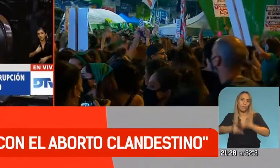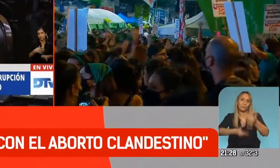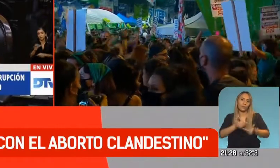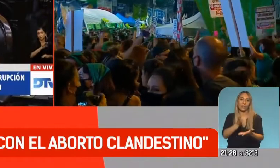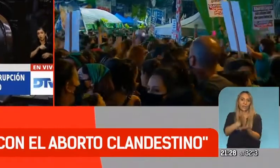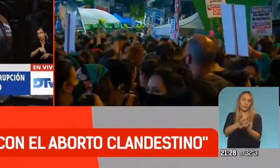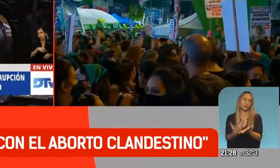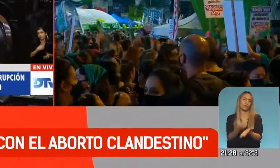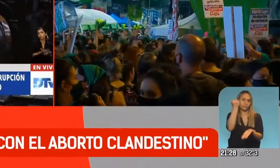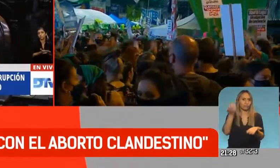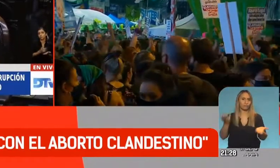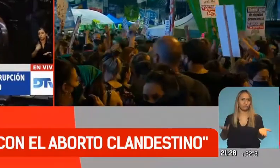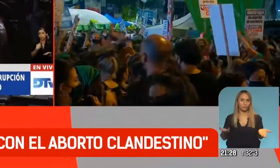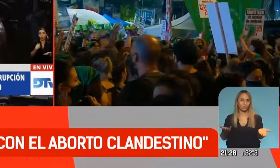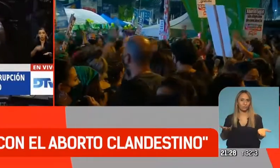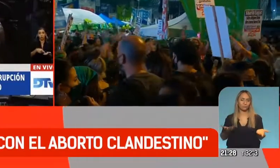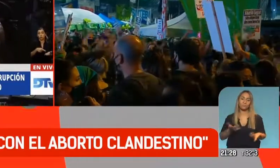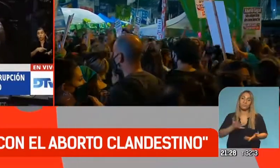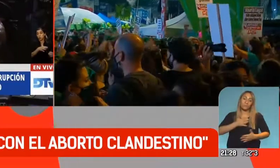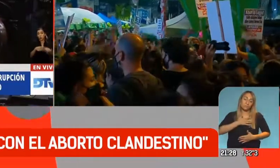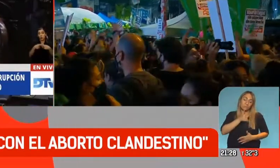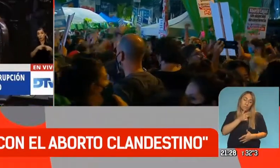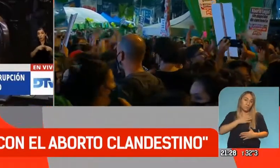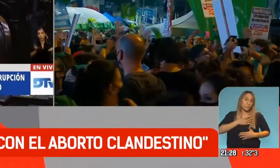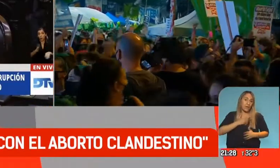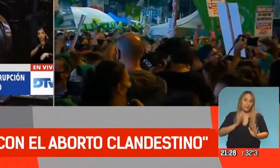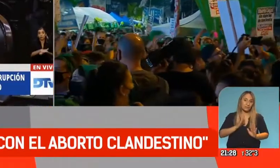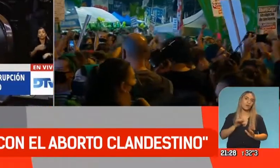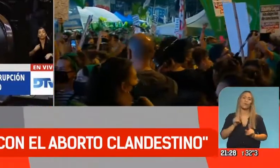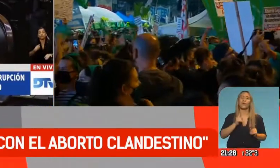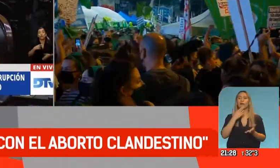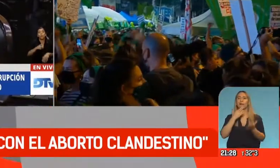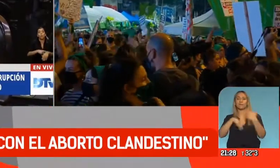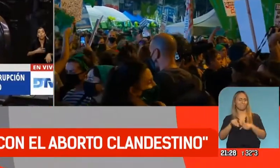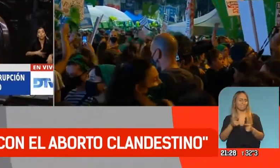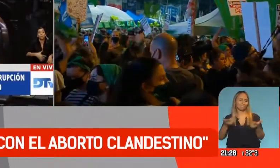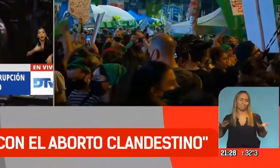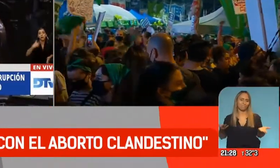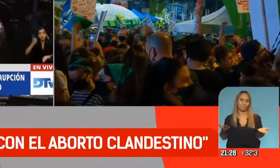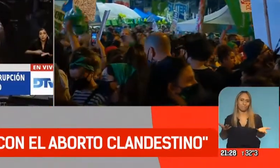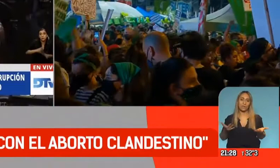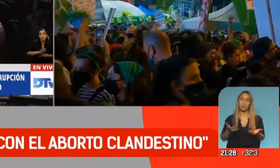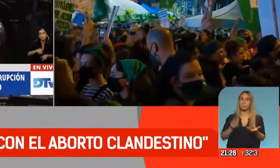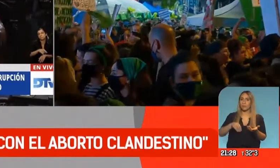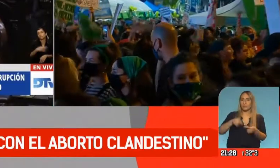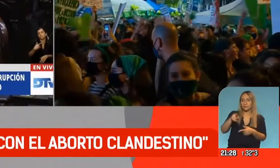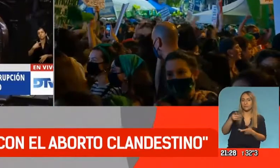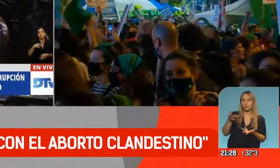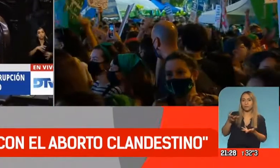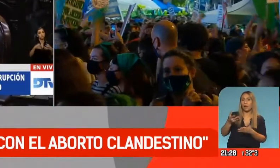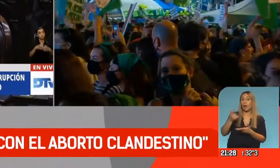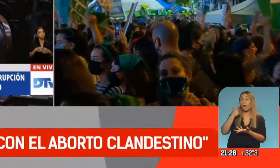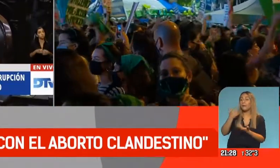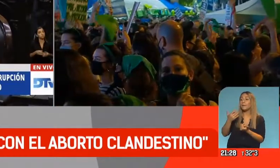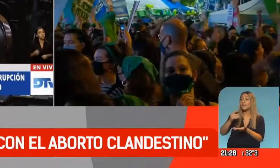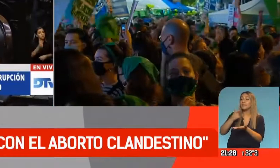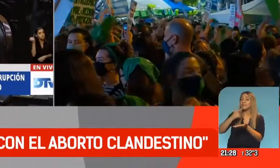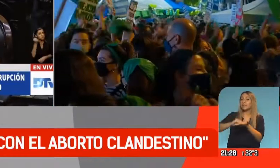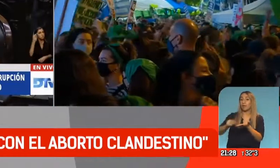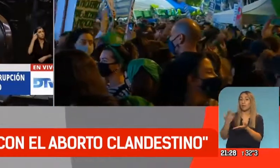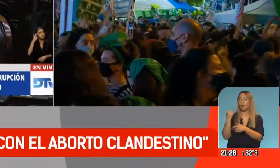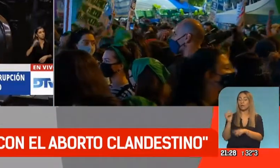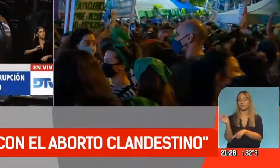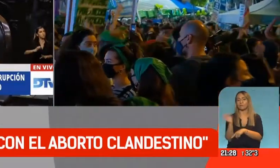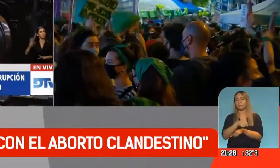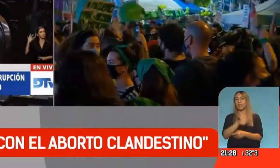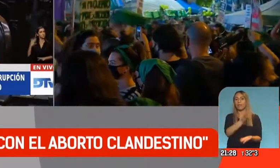que no se justifica además que tampoco te sabe dios los compromisos hay que ver el senado le dio la espalda al